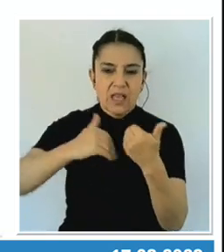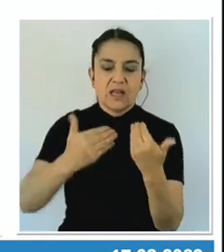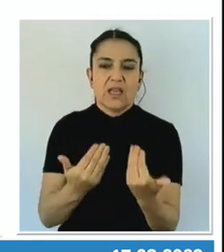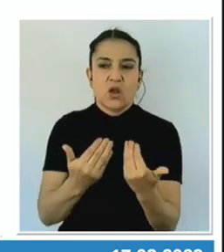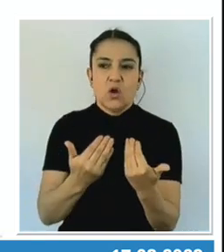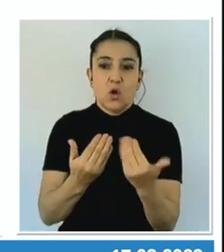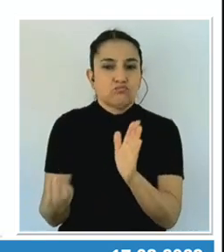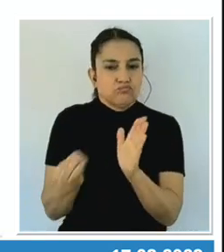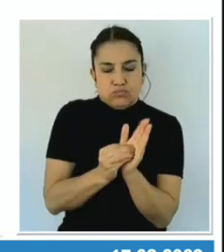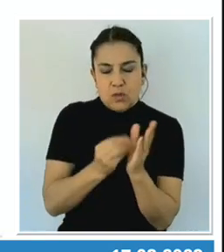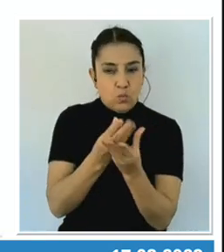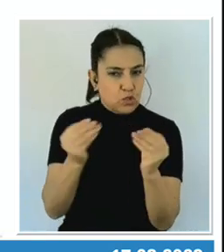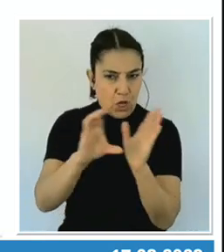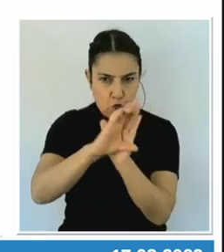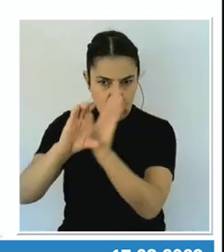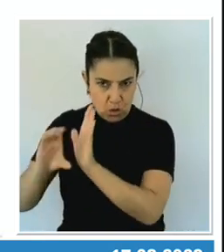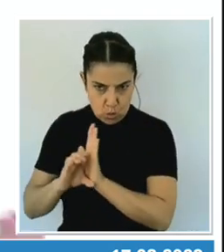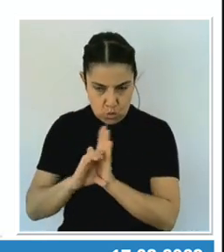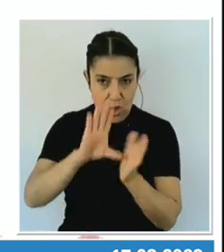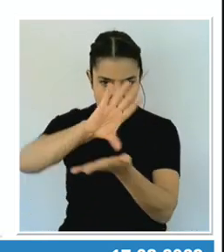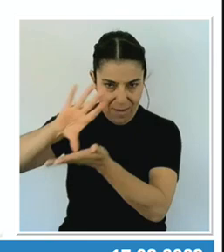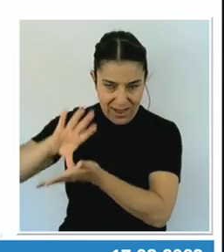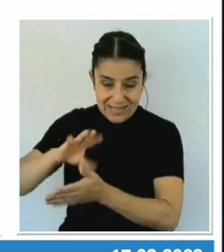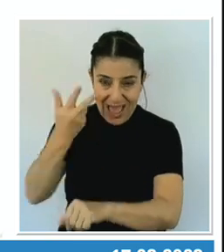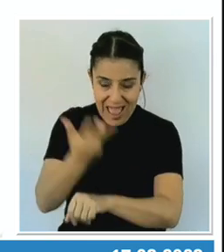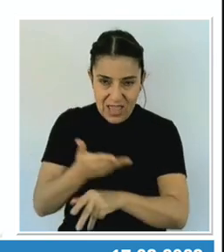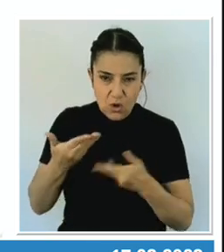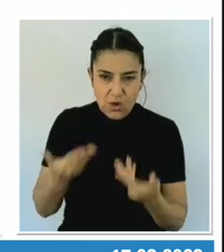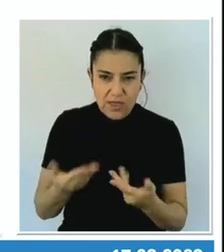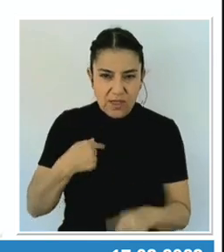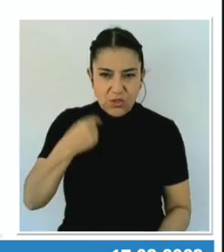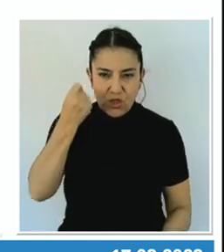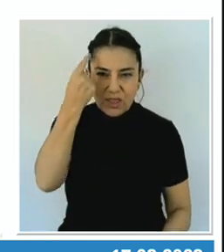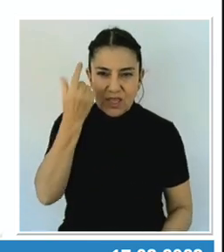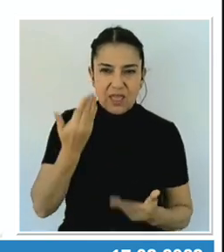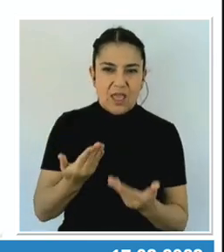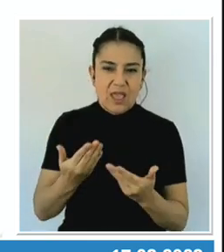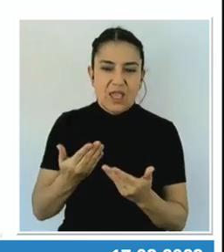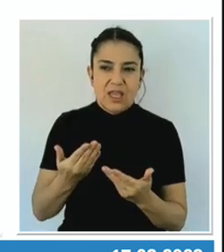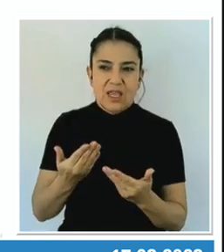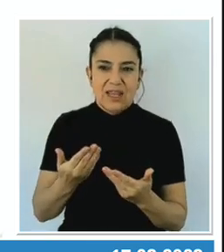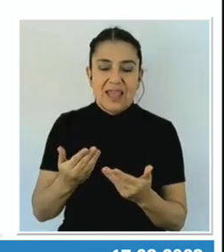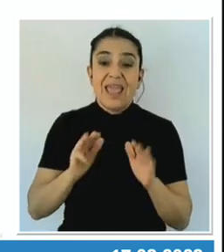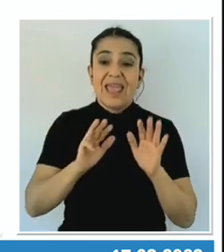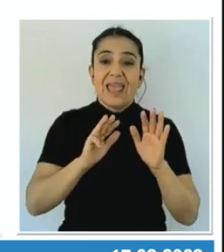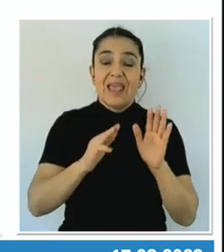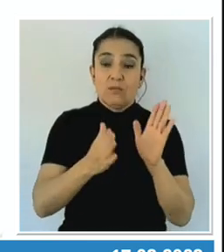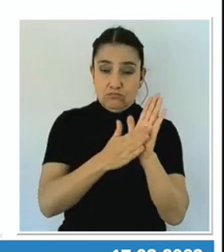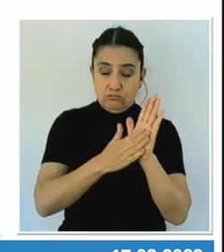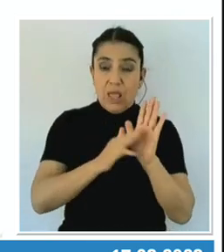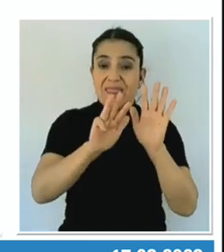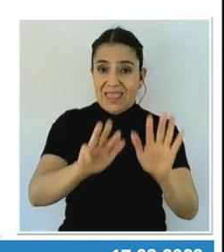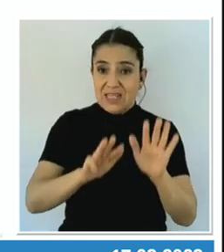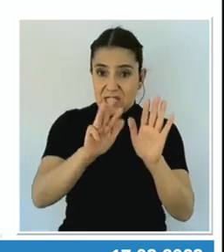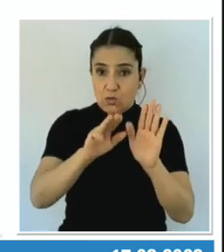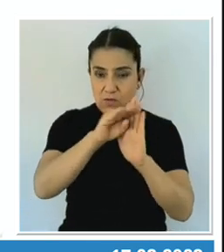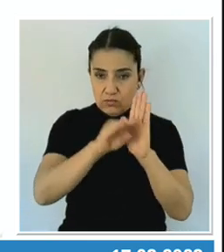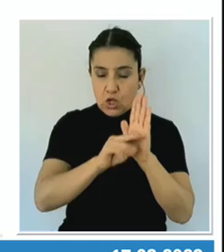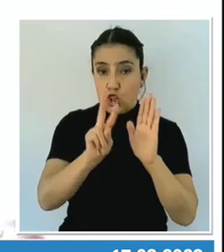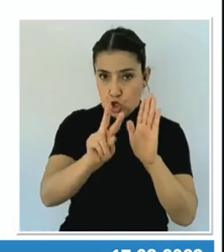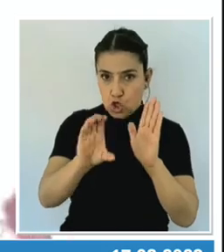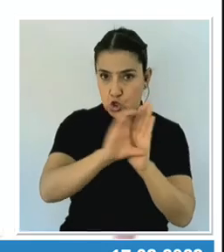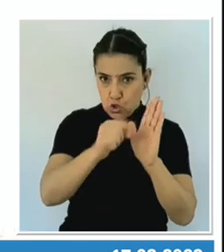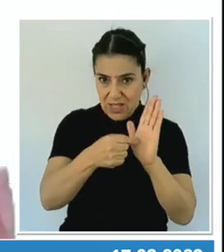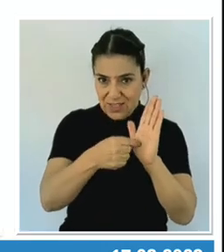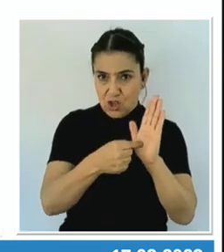hoy día. Incluso yo entiendo que el 19 número 2 también lo contiene en el texto actual, pero creo